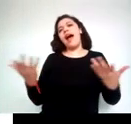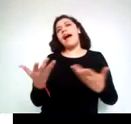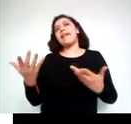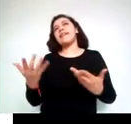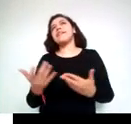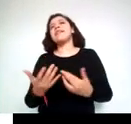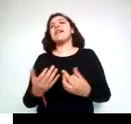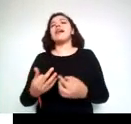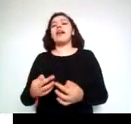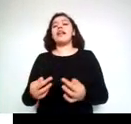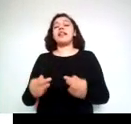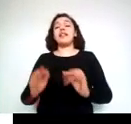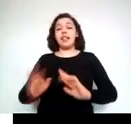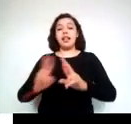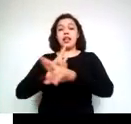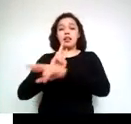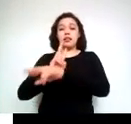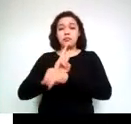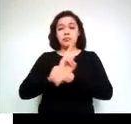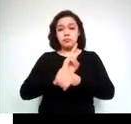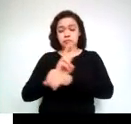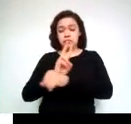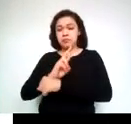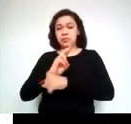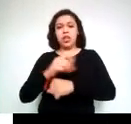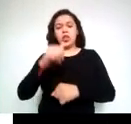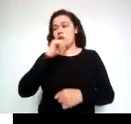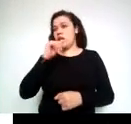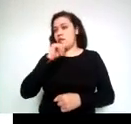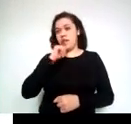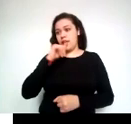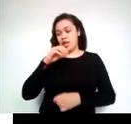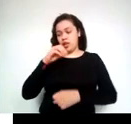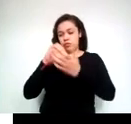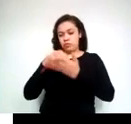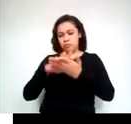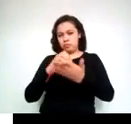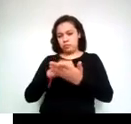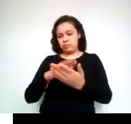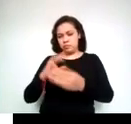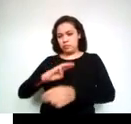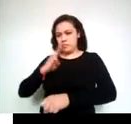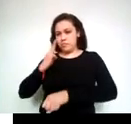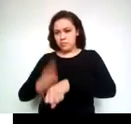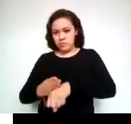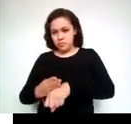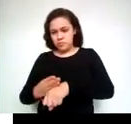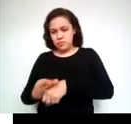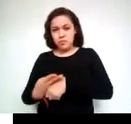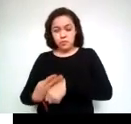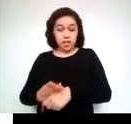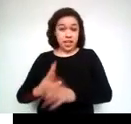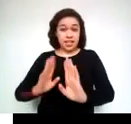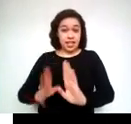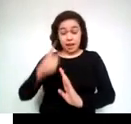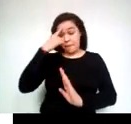las inspecciones. Nosotros no tenemos todavía conocimiento y registro de sanciones en específico ya